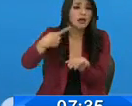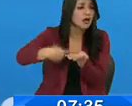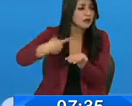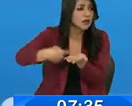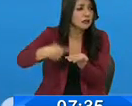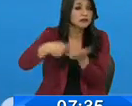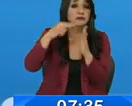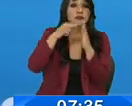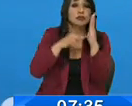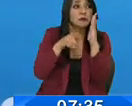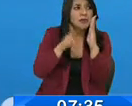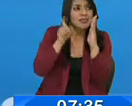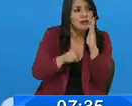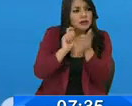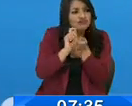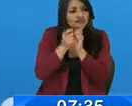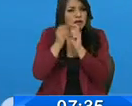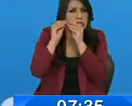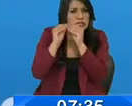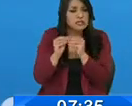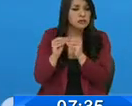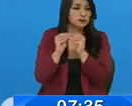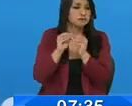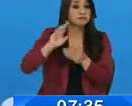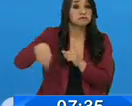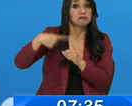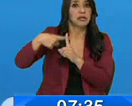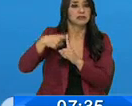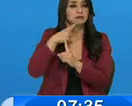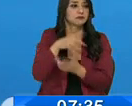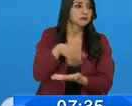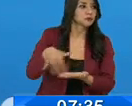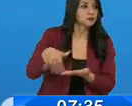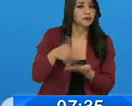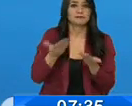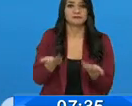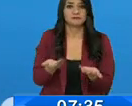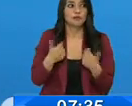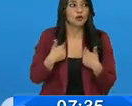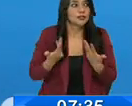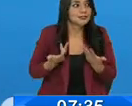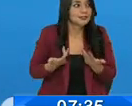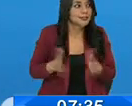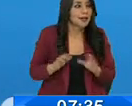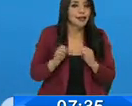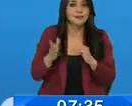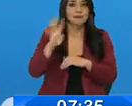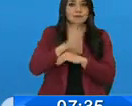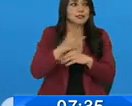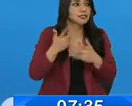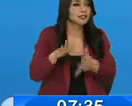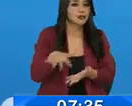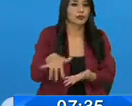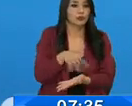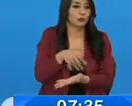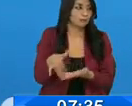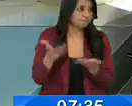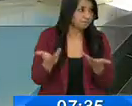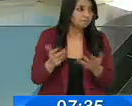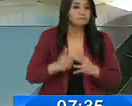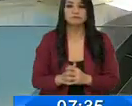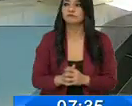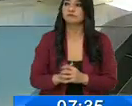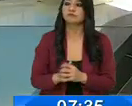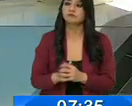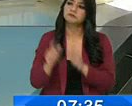esta norma, y obviamente eso suma más inquietudes a esta que ya de por sí la Asamblea lo manifestó en días pasados. ¿Esto no